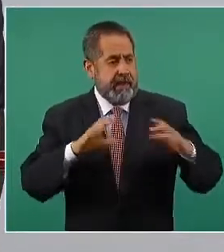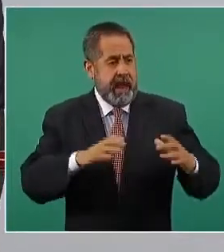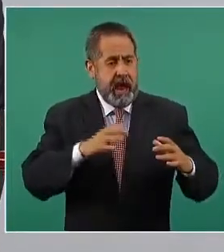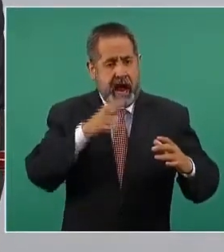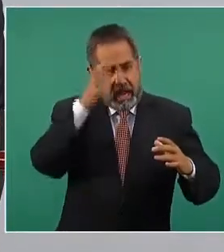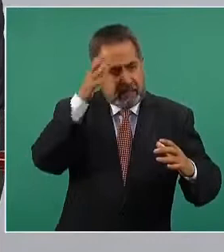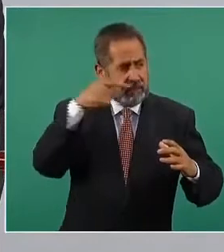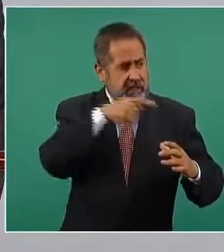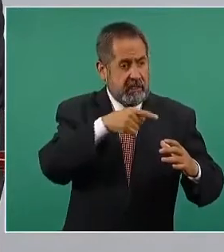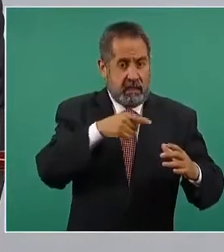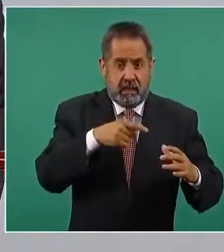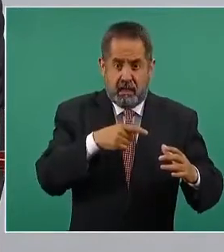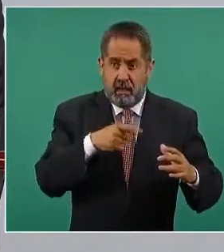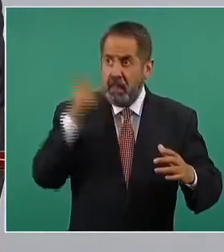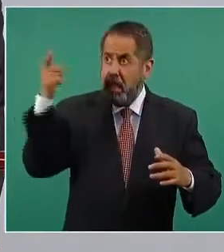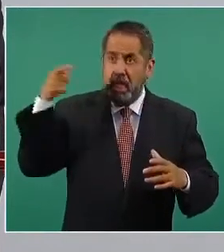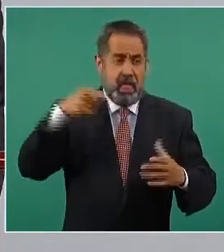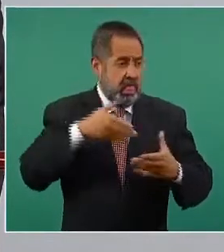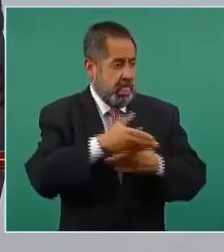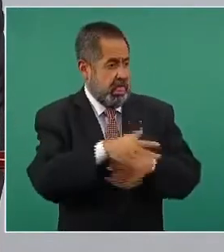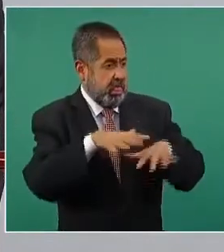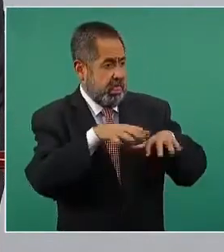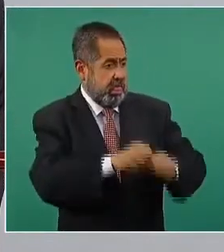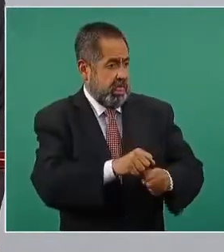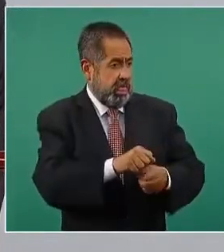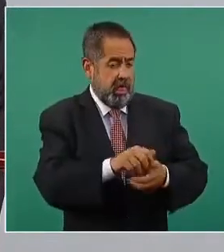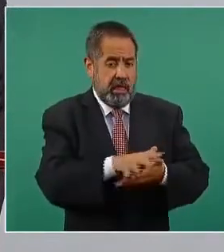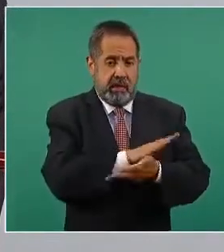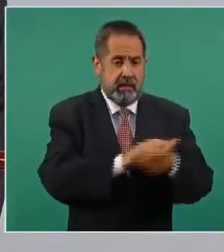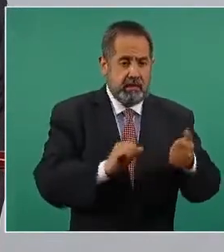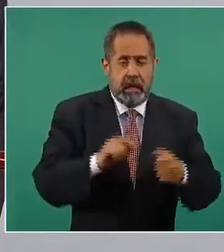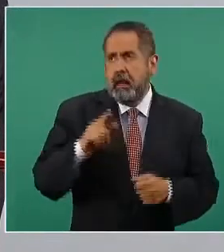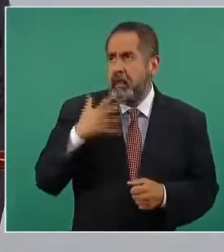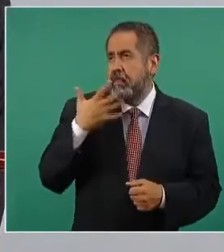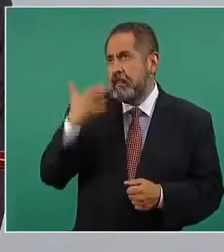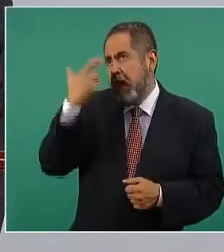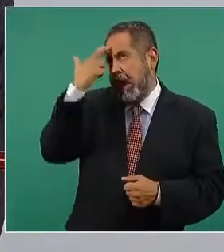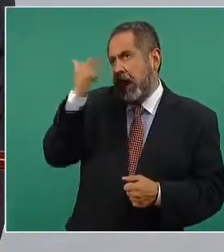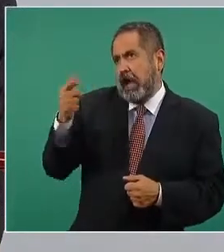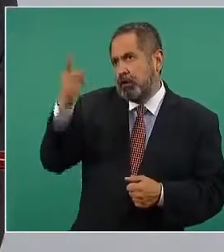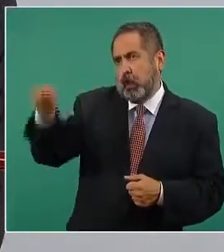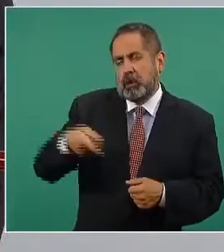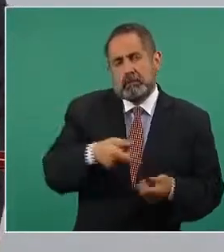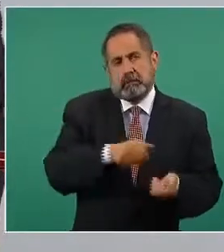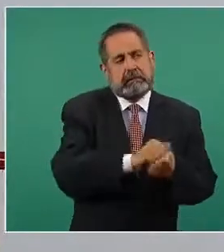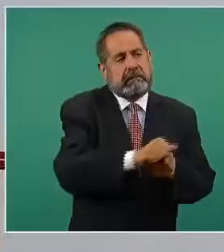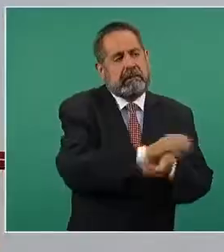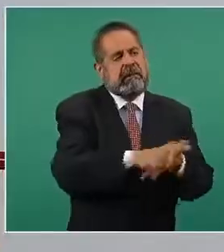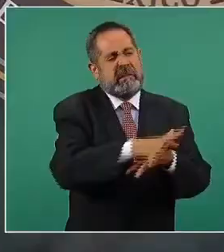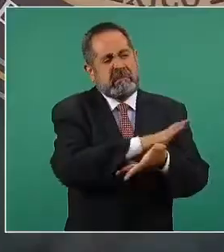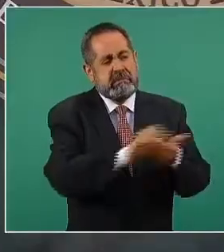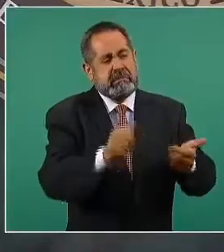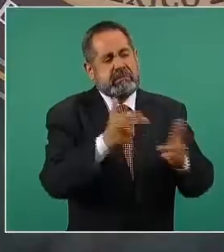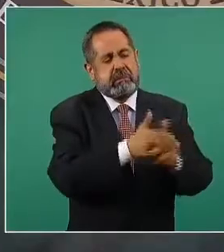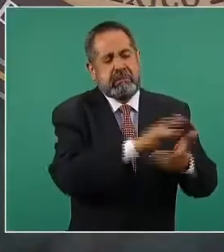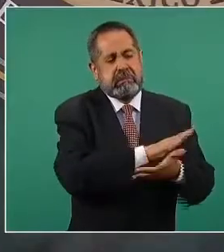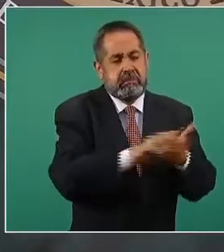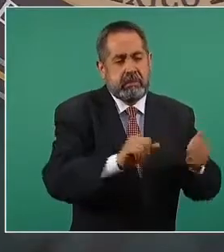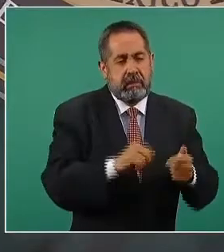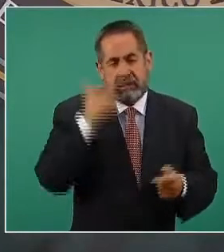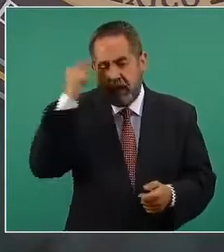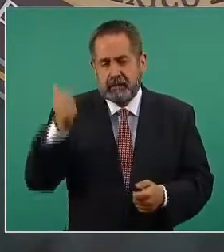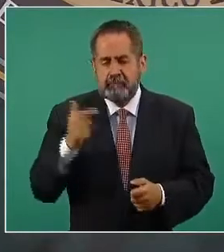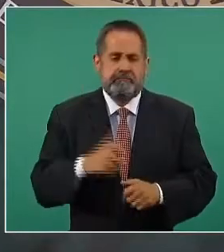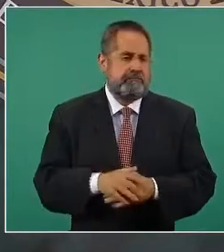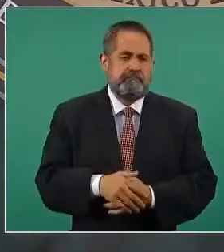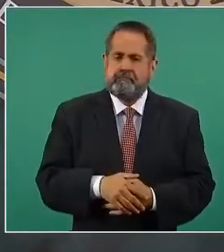civilización vencida ni justifica la furia destructora de los